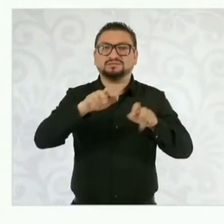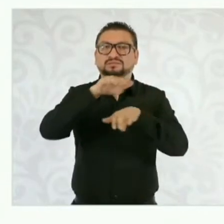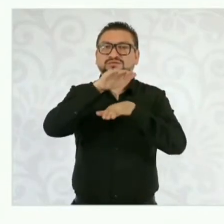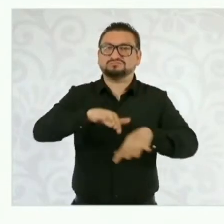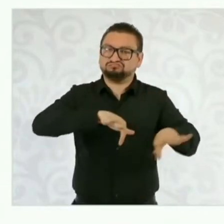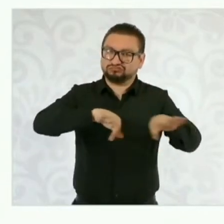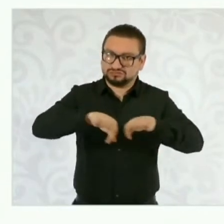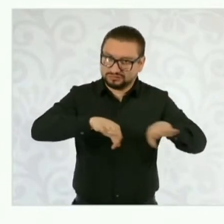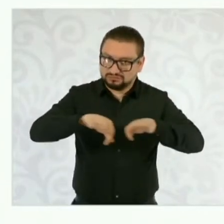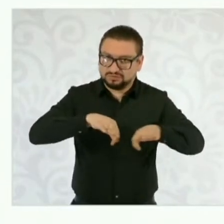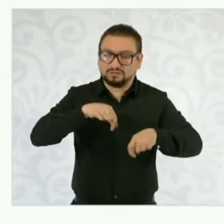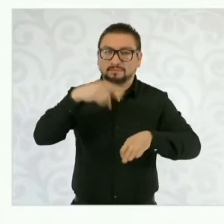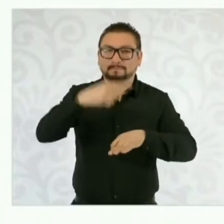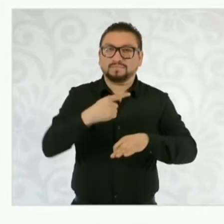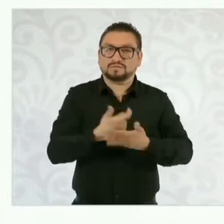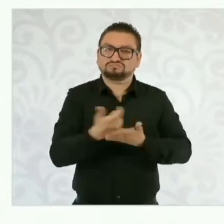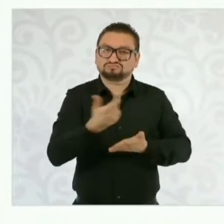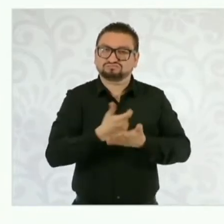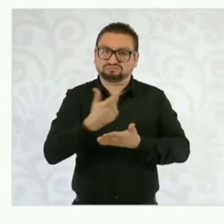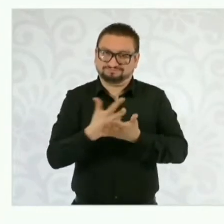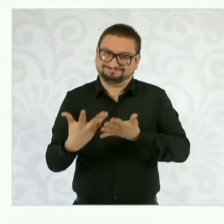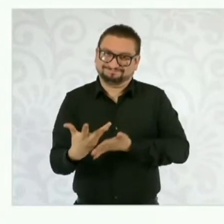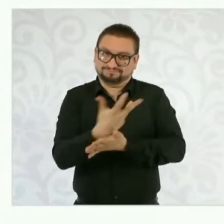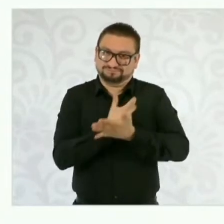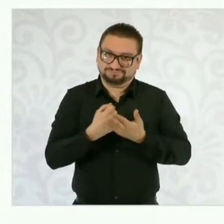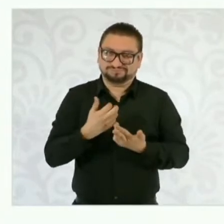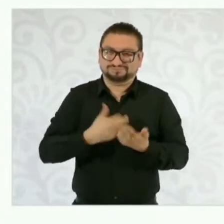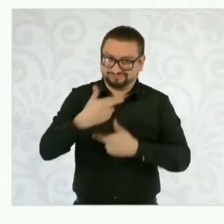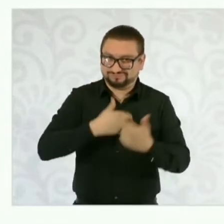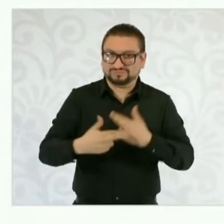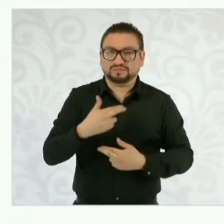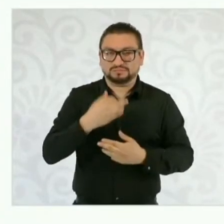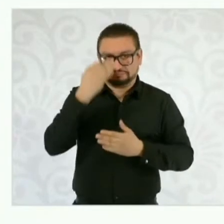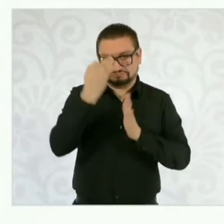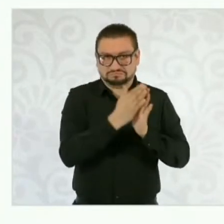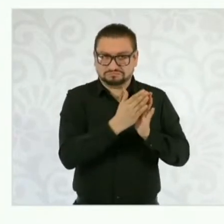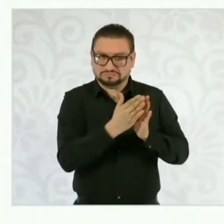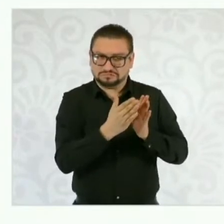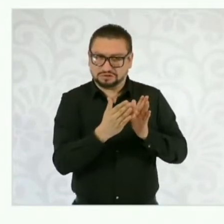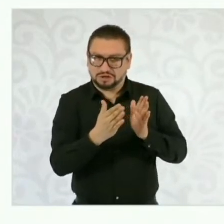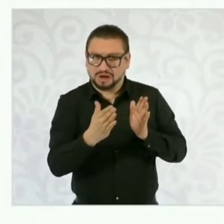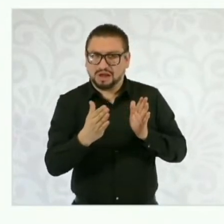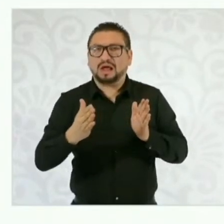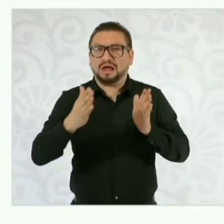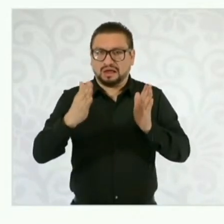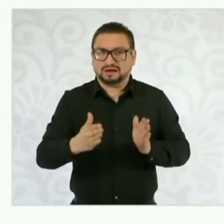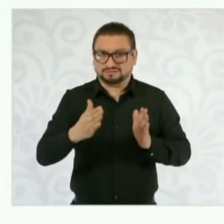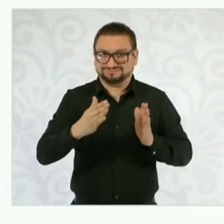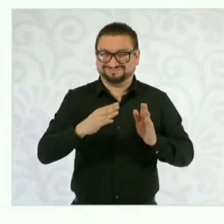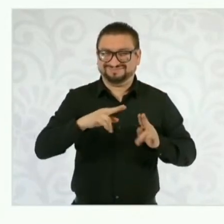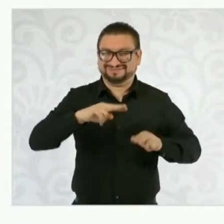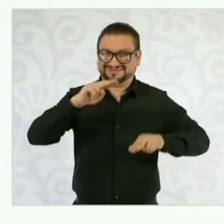con la recuperación del salario mínimo. Aquí, como podemos ver, pues bueno, hay un periodo justamente de